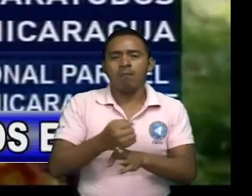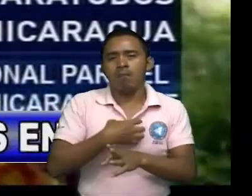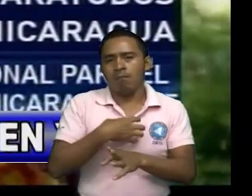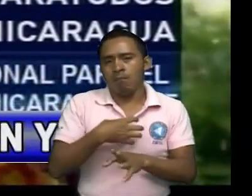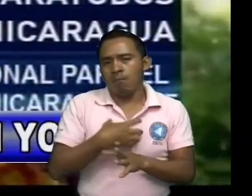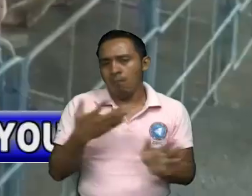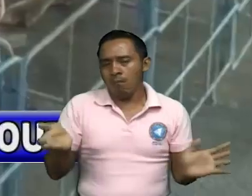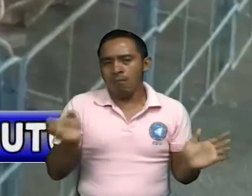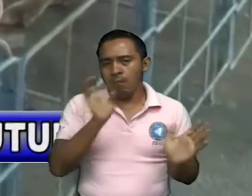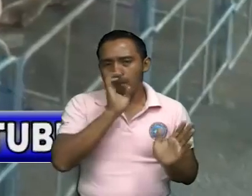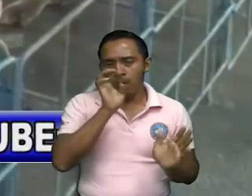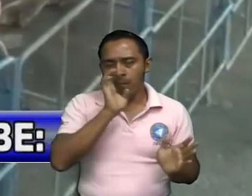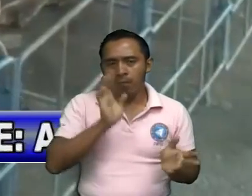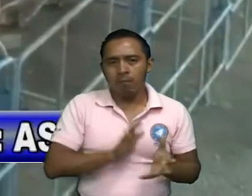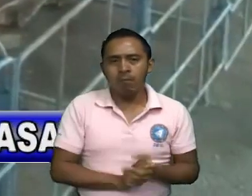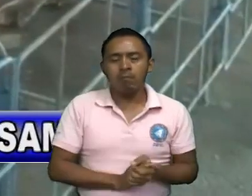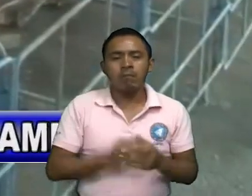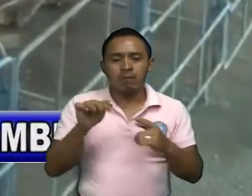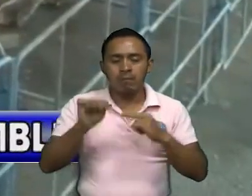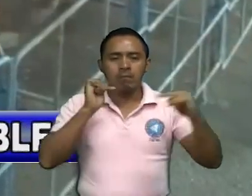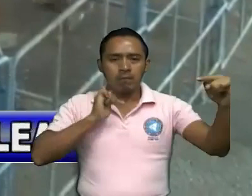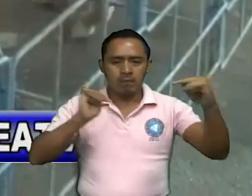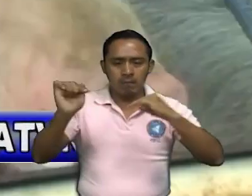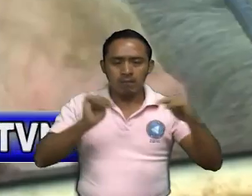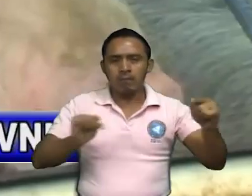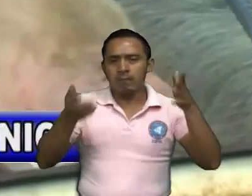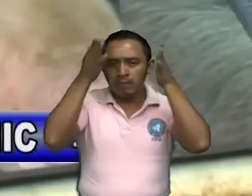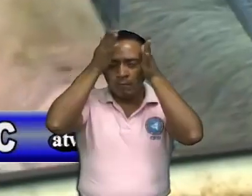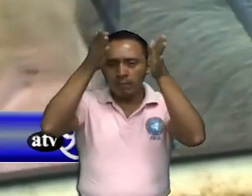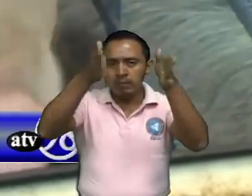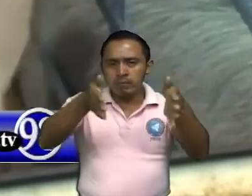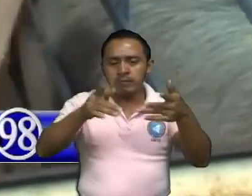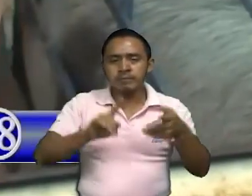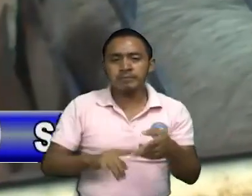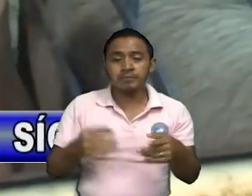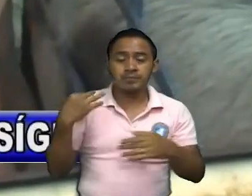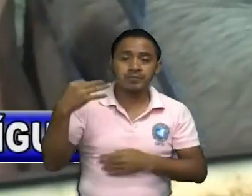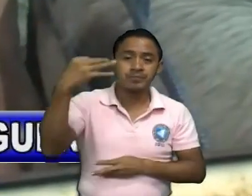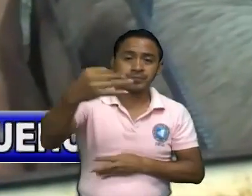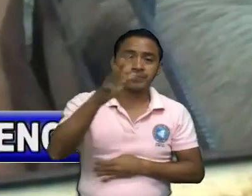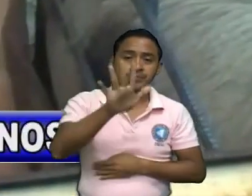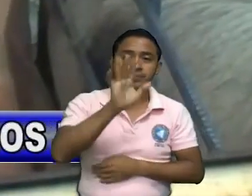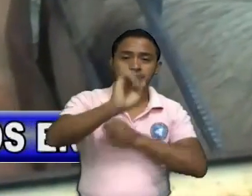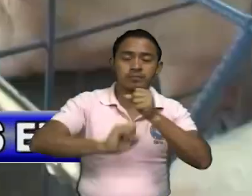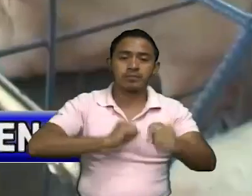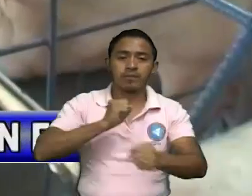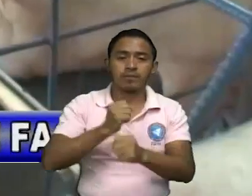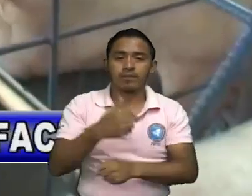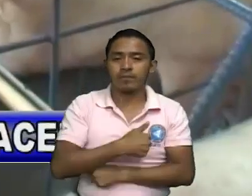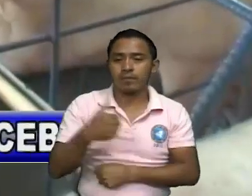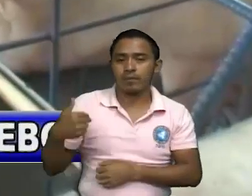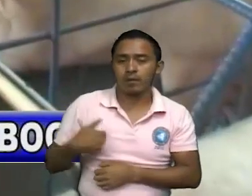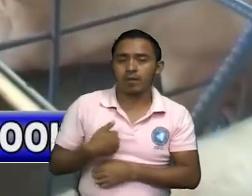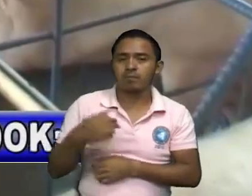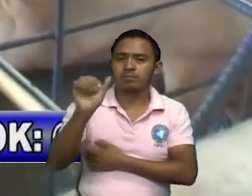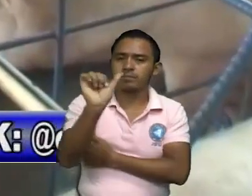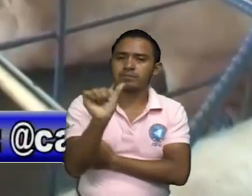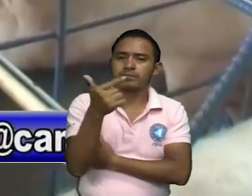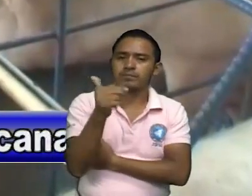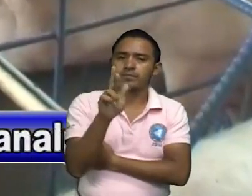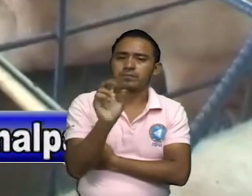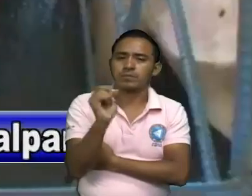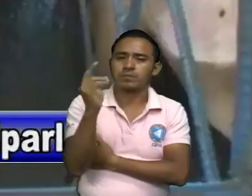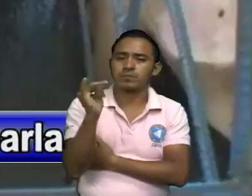porcina como tal. Esta estrategia está enfocada para que en los próximos 5 años se desarrolle la agroindustria,